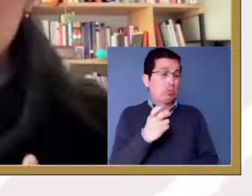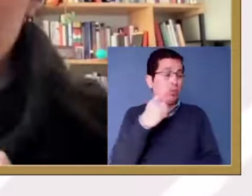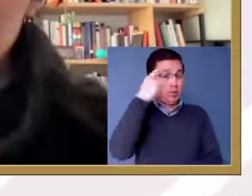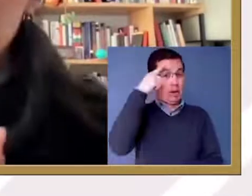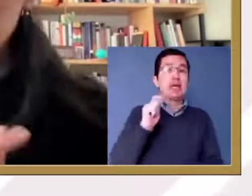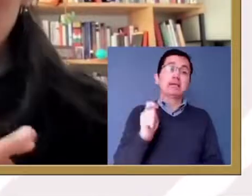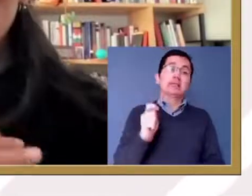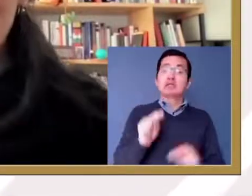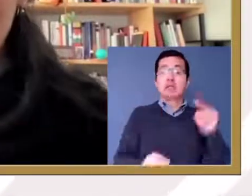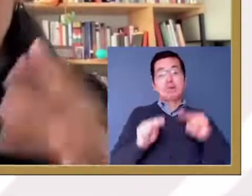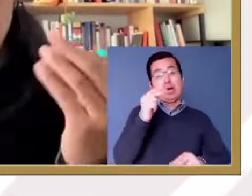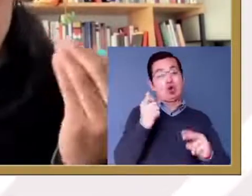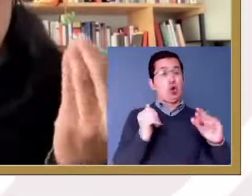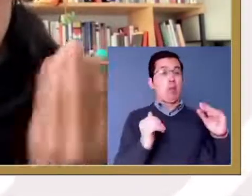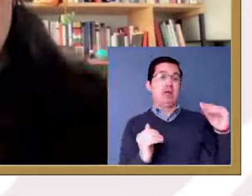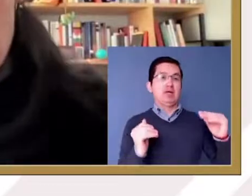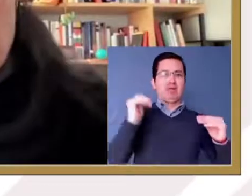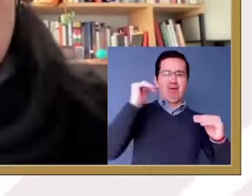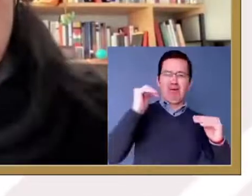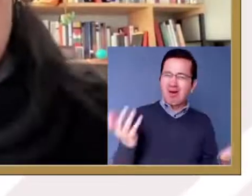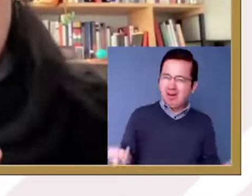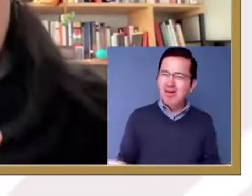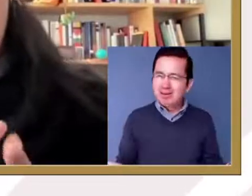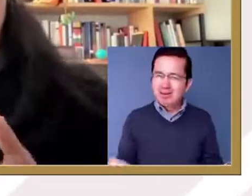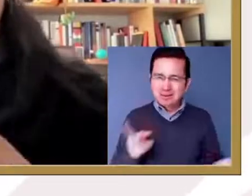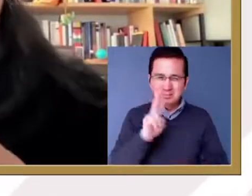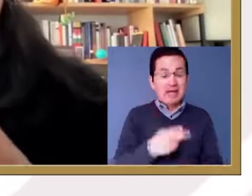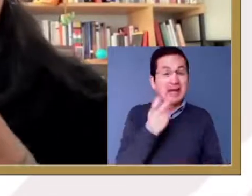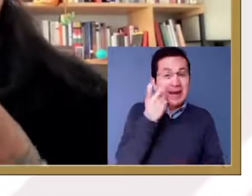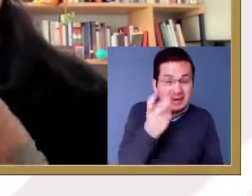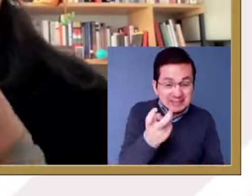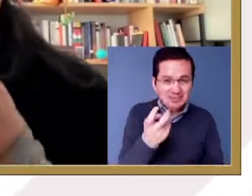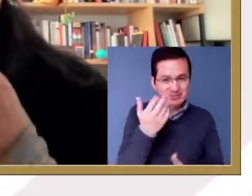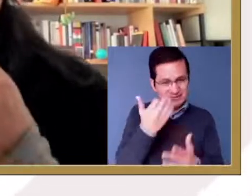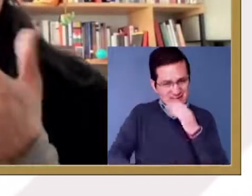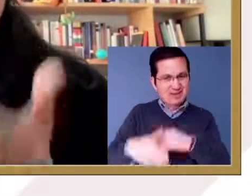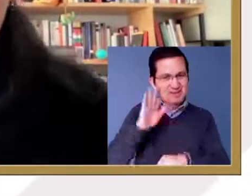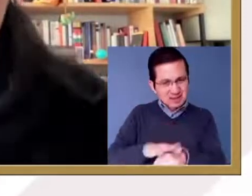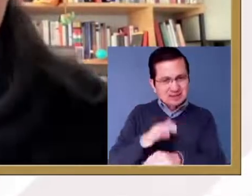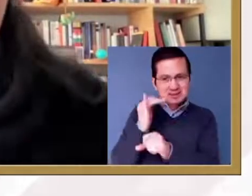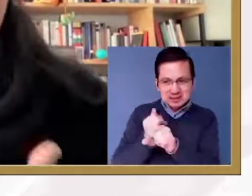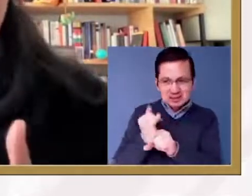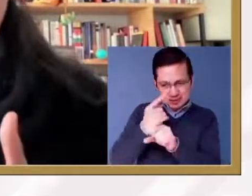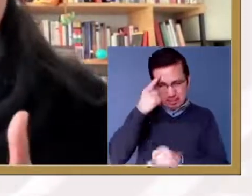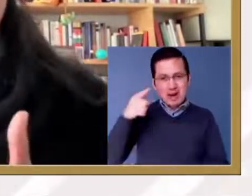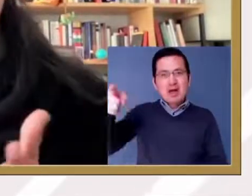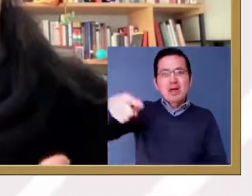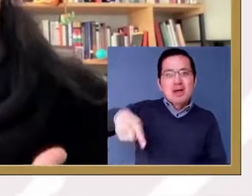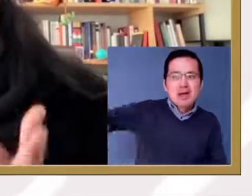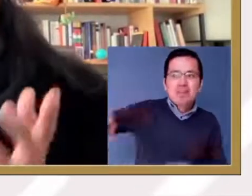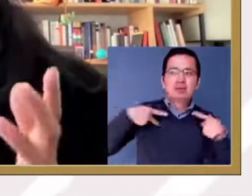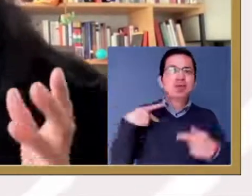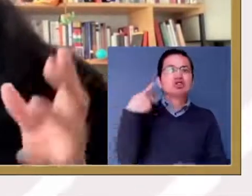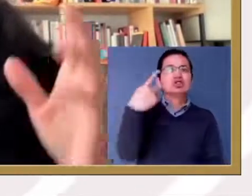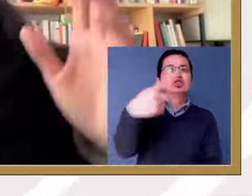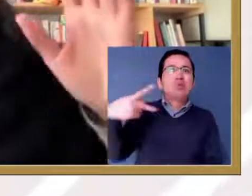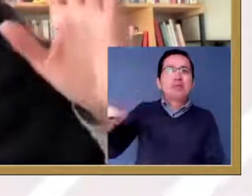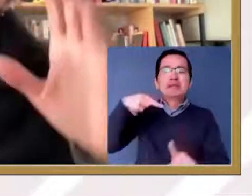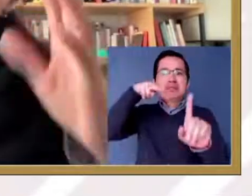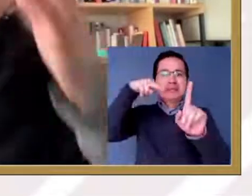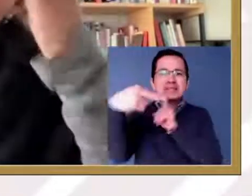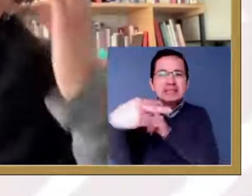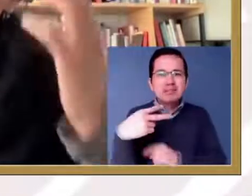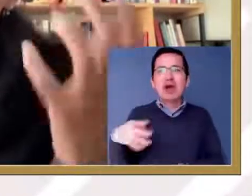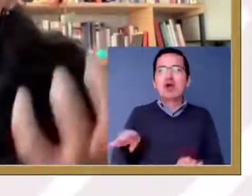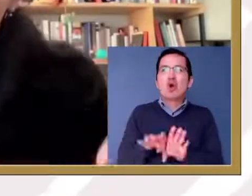clase social, y yo creo que ahí hay muchísimo por explorar en términos, digamos, del discurso y la agenda pública. Es muy importante también comenzar a